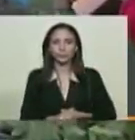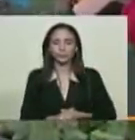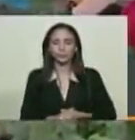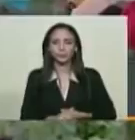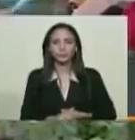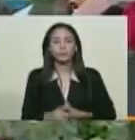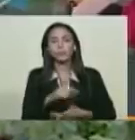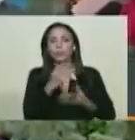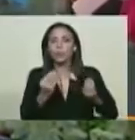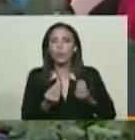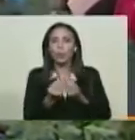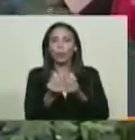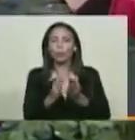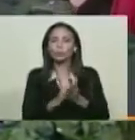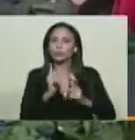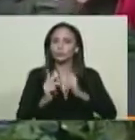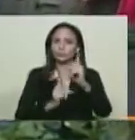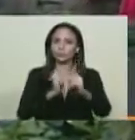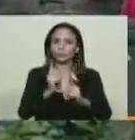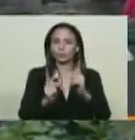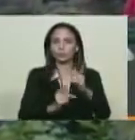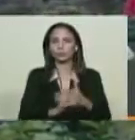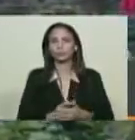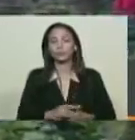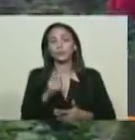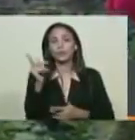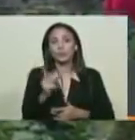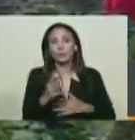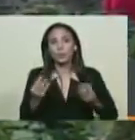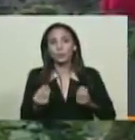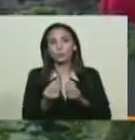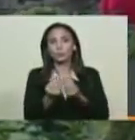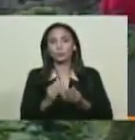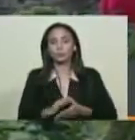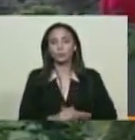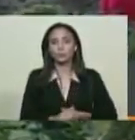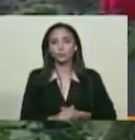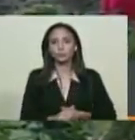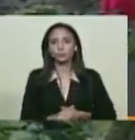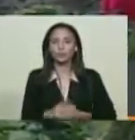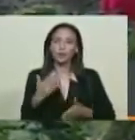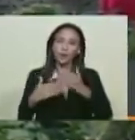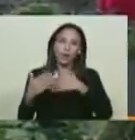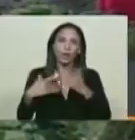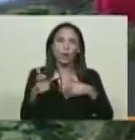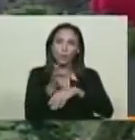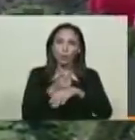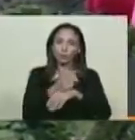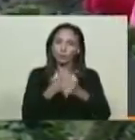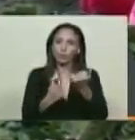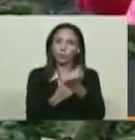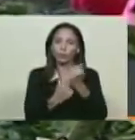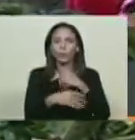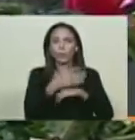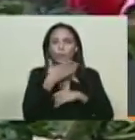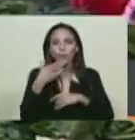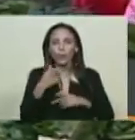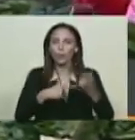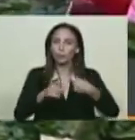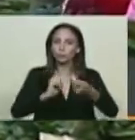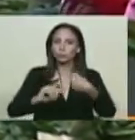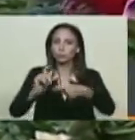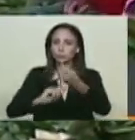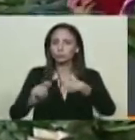El acompañamiento de la producción y también el acompañamiento que viene dando el gobierno nacional para mejorar la distribución de